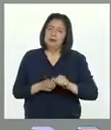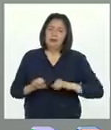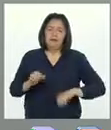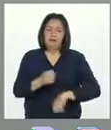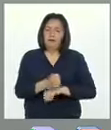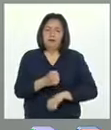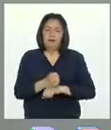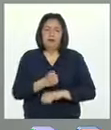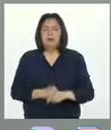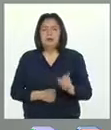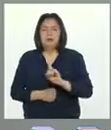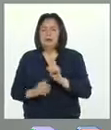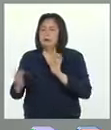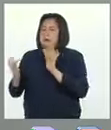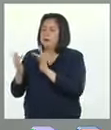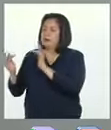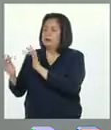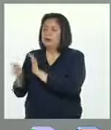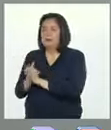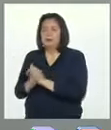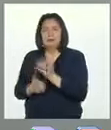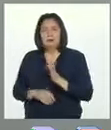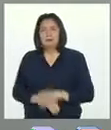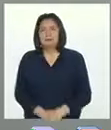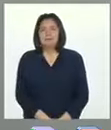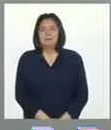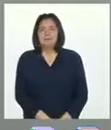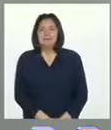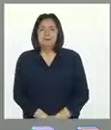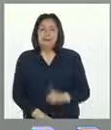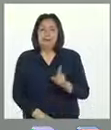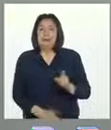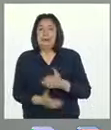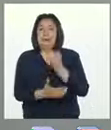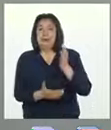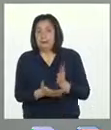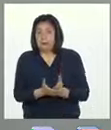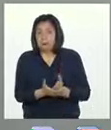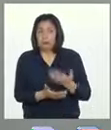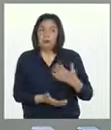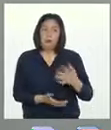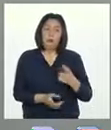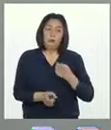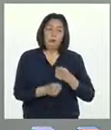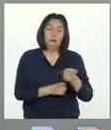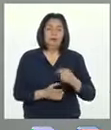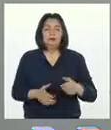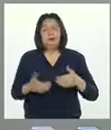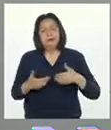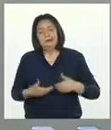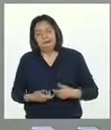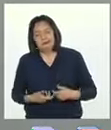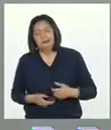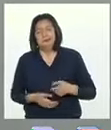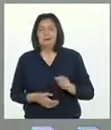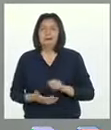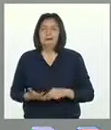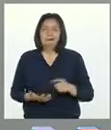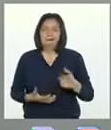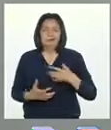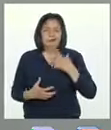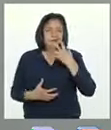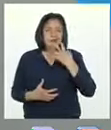fútbol y dejó de comunicarse con sus amigos. El problema lo está afectando porque está cansado y anda un